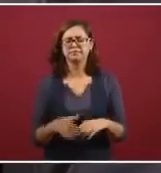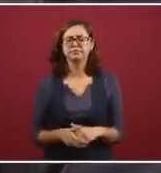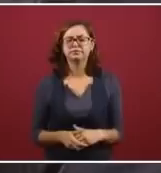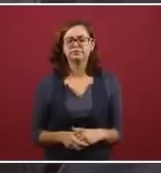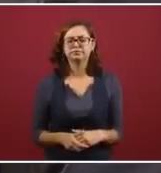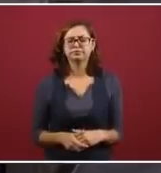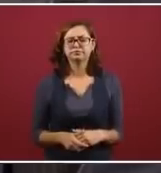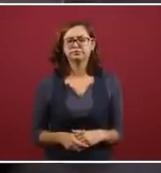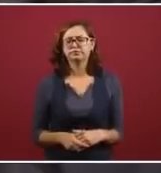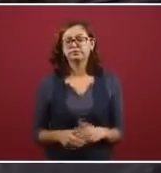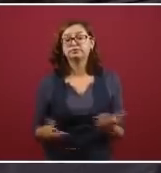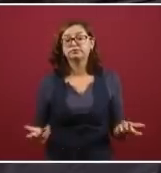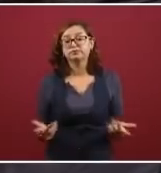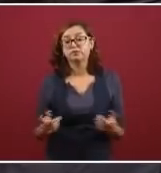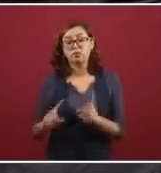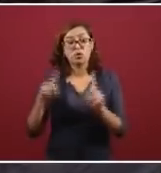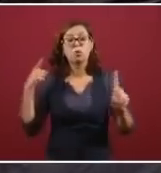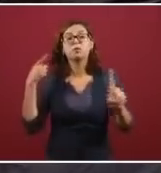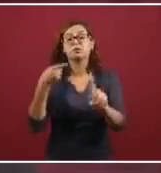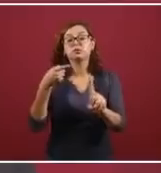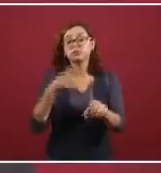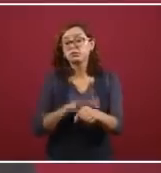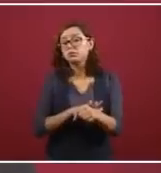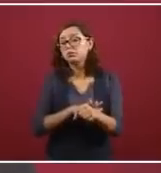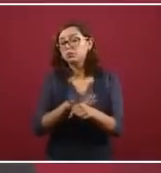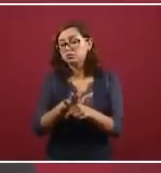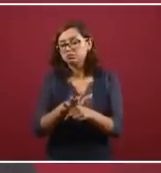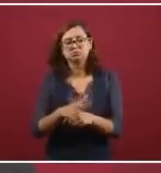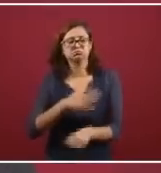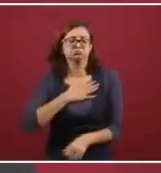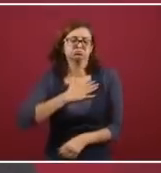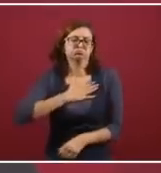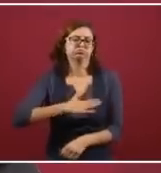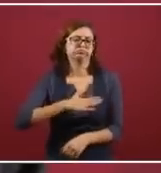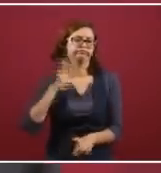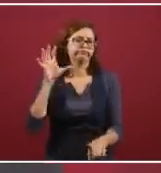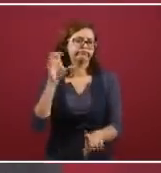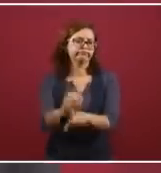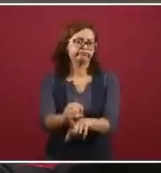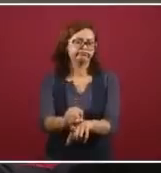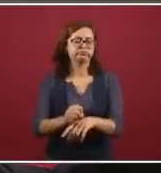que en efecto se haga justicia.